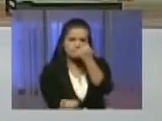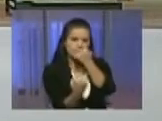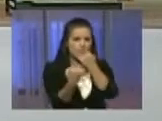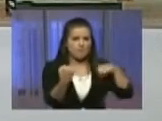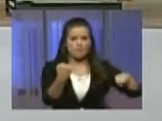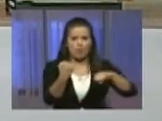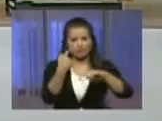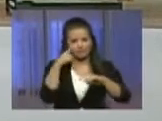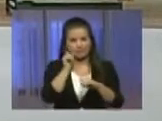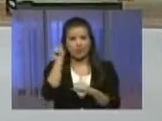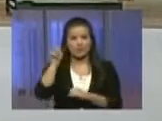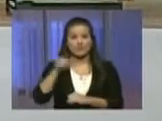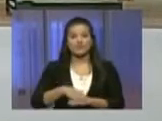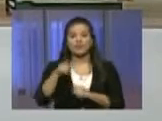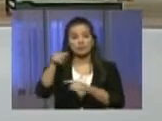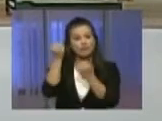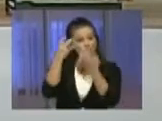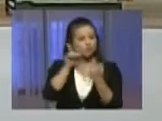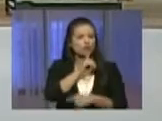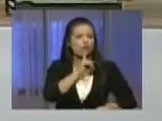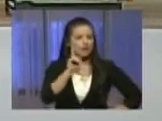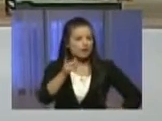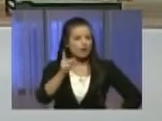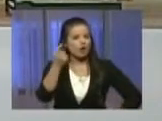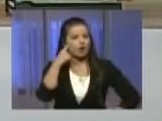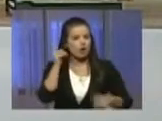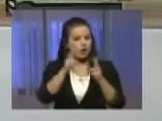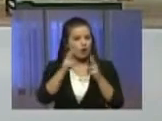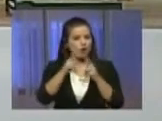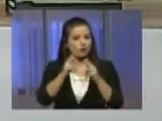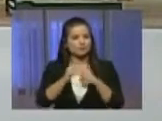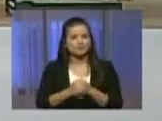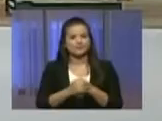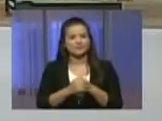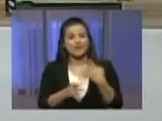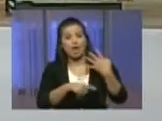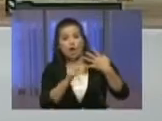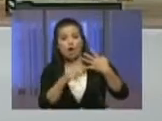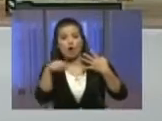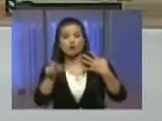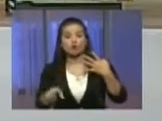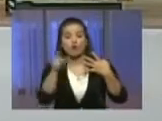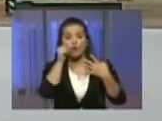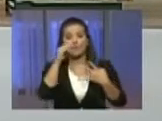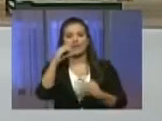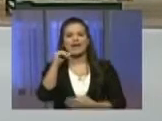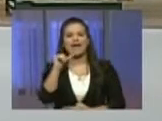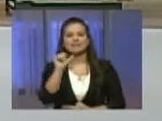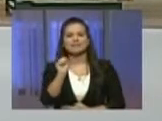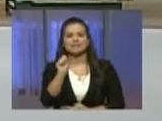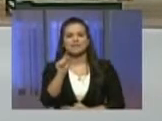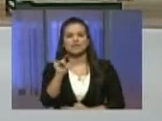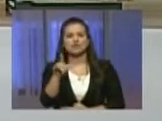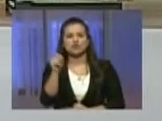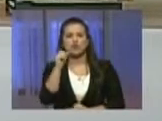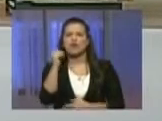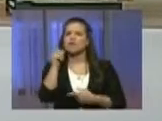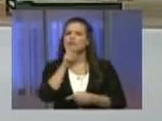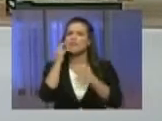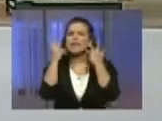boxeo venezolano Ah y Marco leones Castillo leones